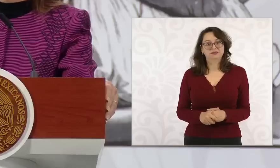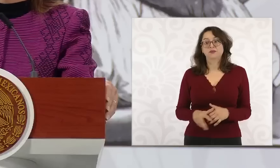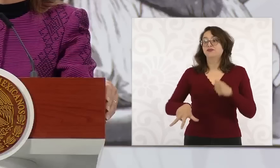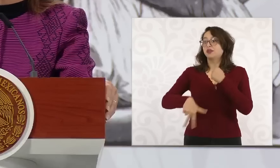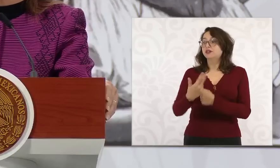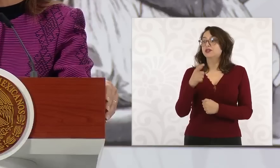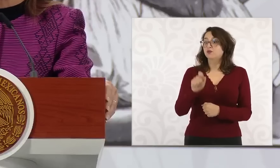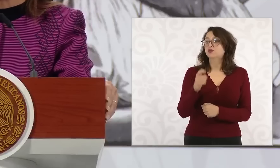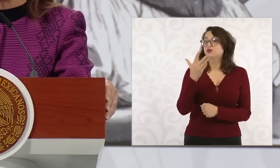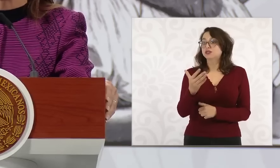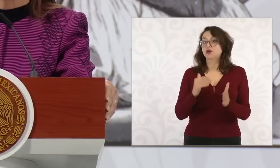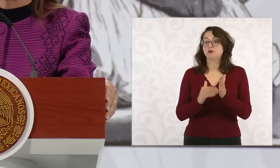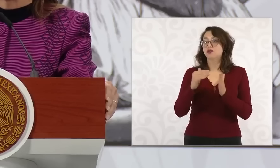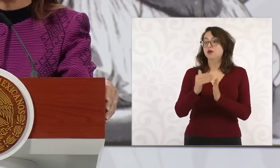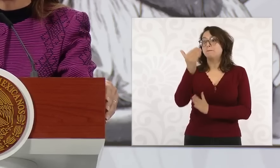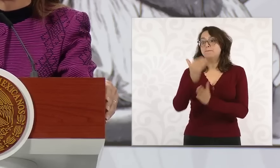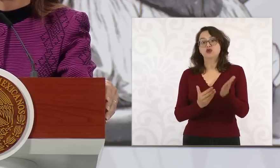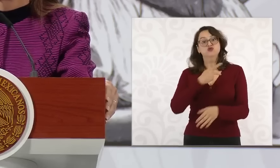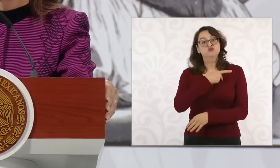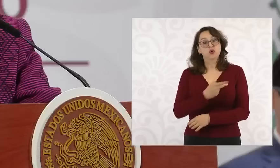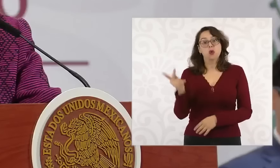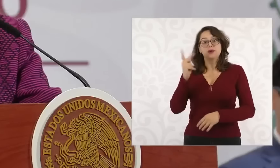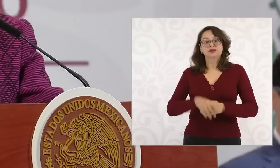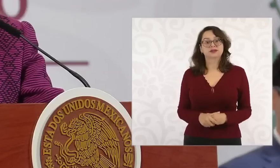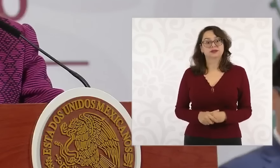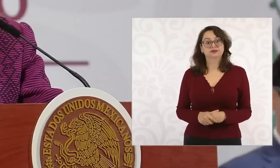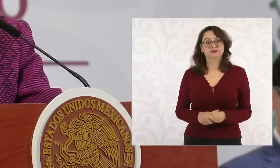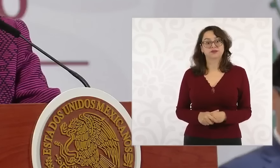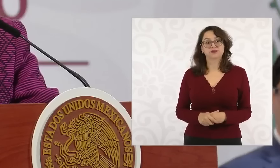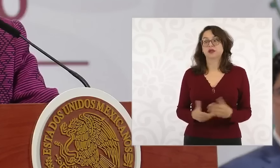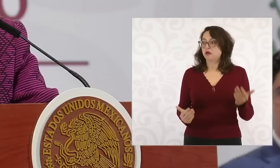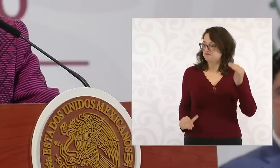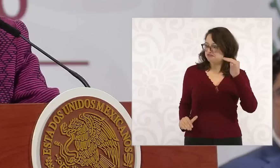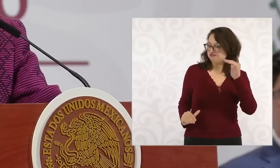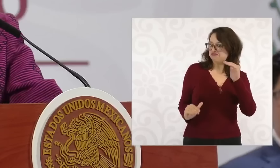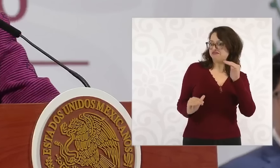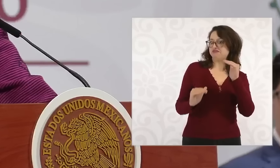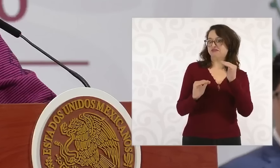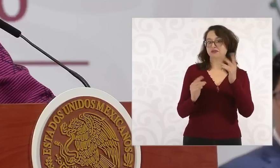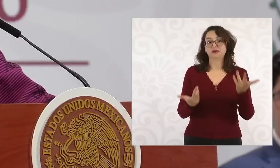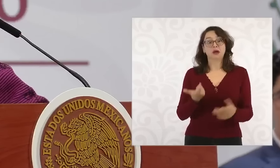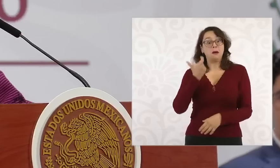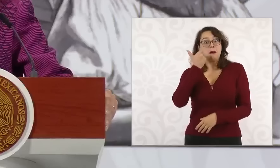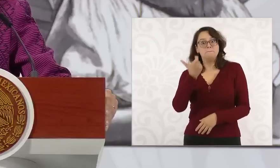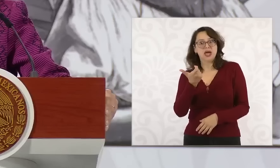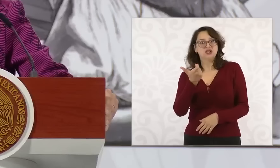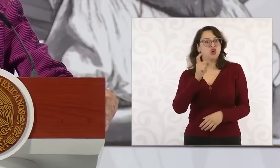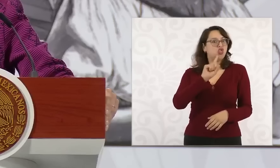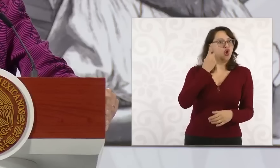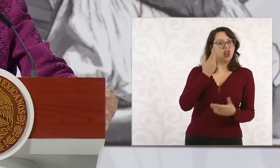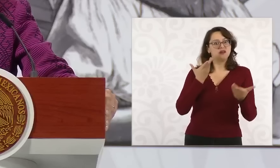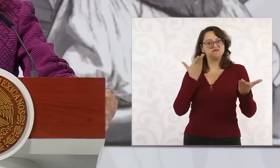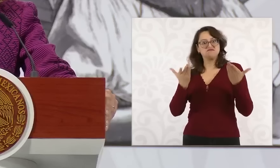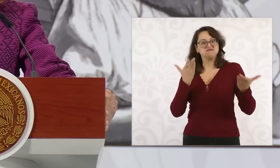13.5 millones menos de pobres en el país, menor desigualdad, el peso.